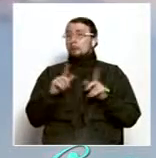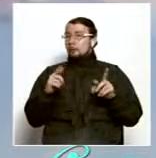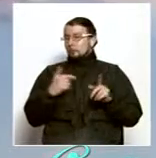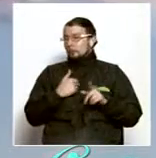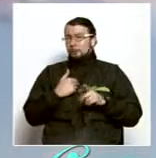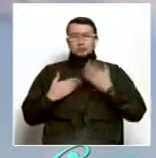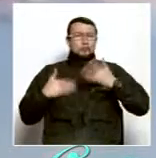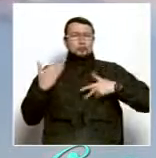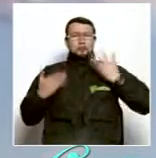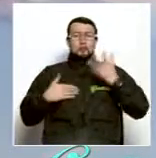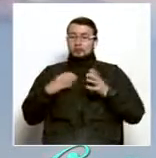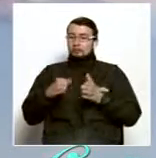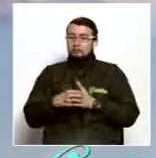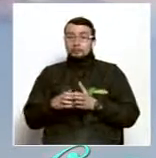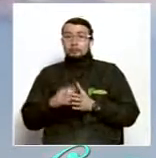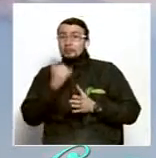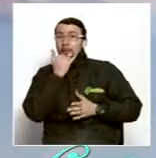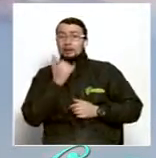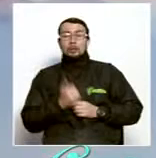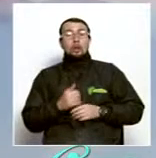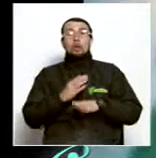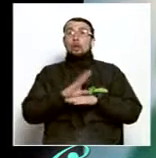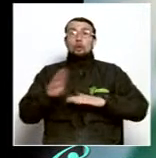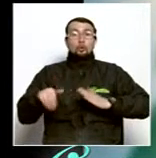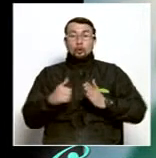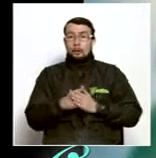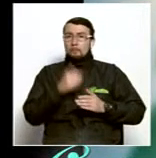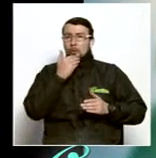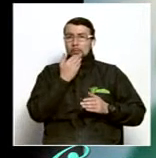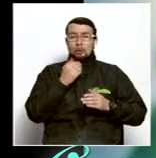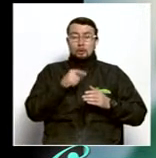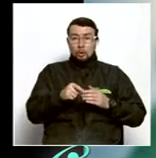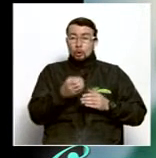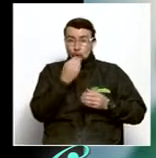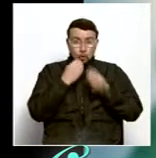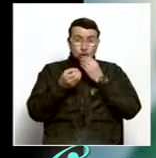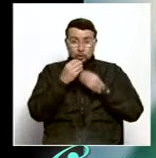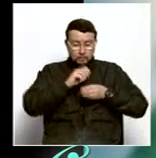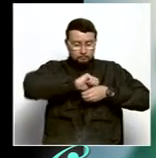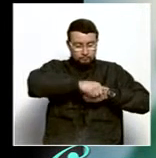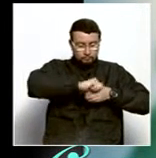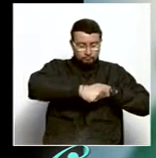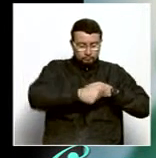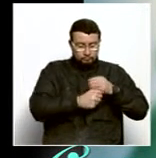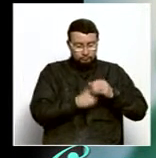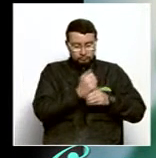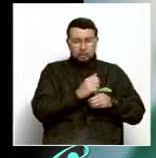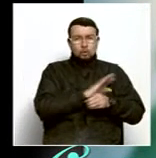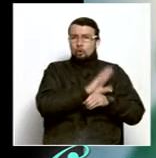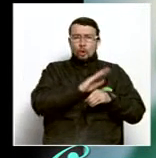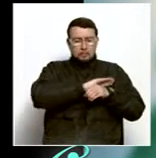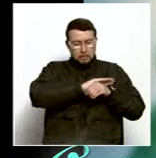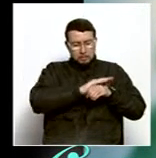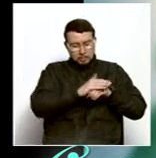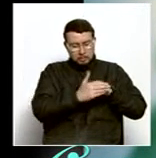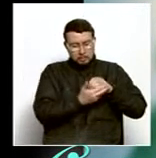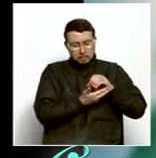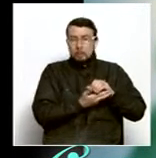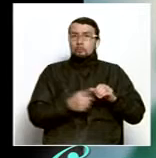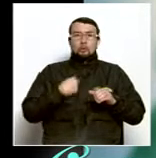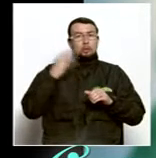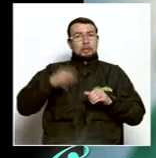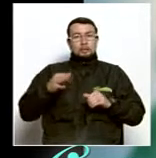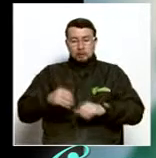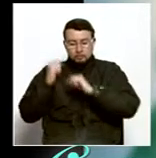mucha alegría. Todas las cáscaras yo las entierro. Todas, yo siempre utilizo las cáscaras de